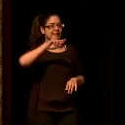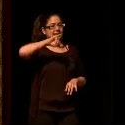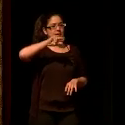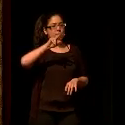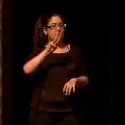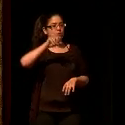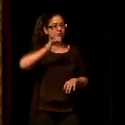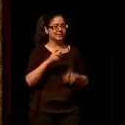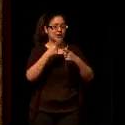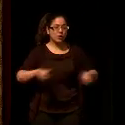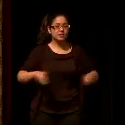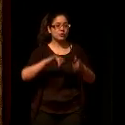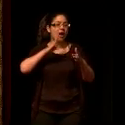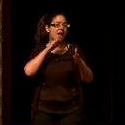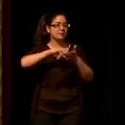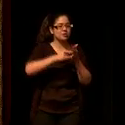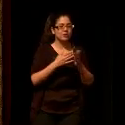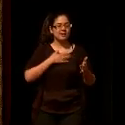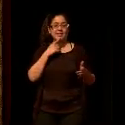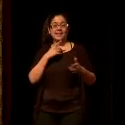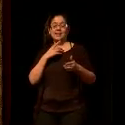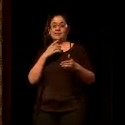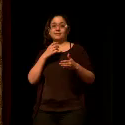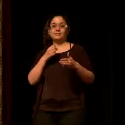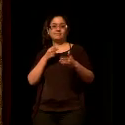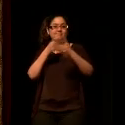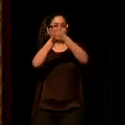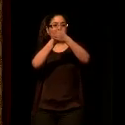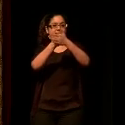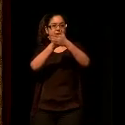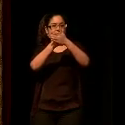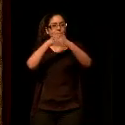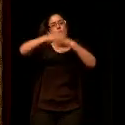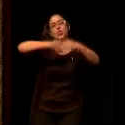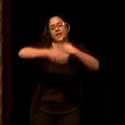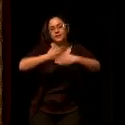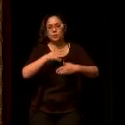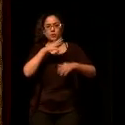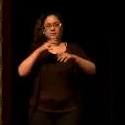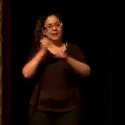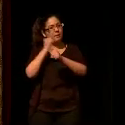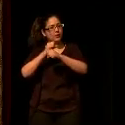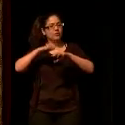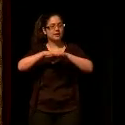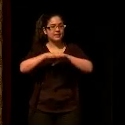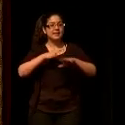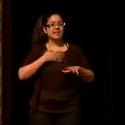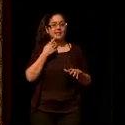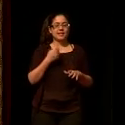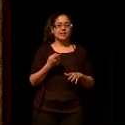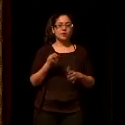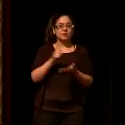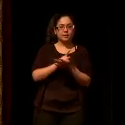fue la culminación de un proceso que ponía en valor el trabajo en red que es replicable porque lo estamos haciendo en otros